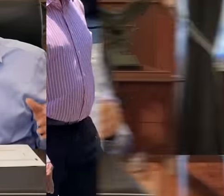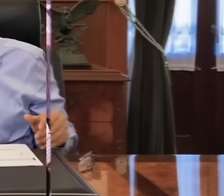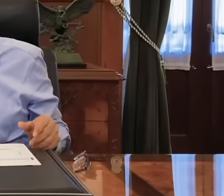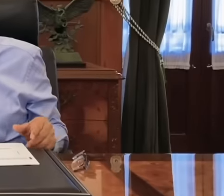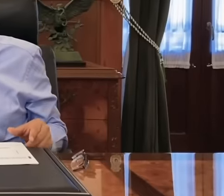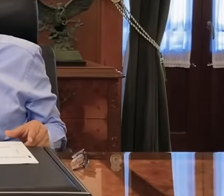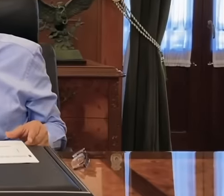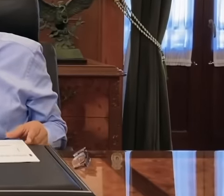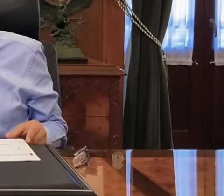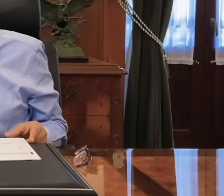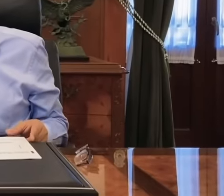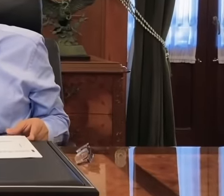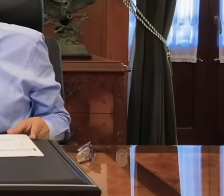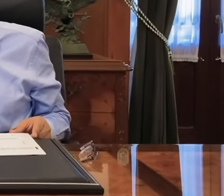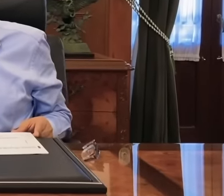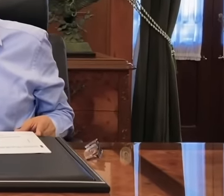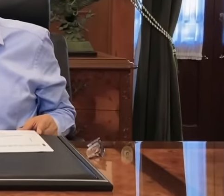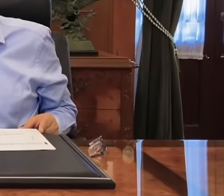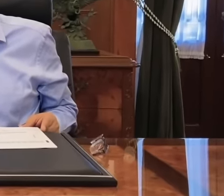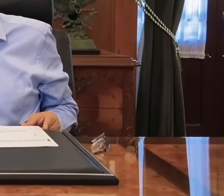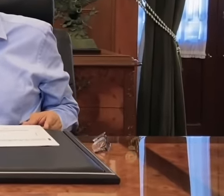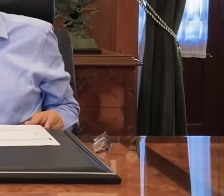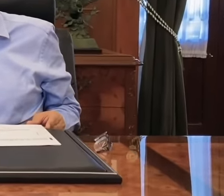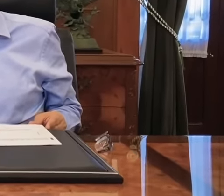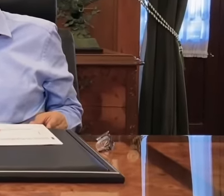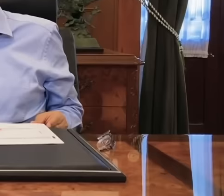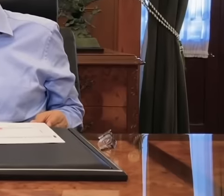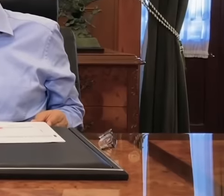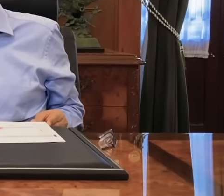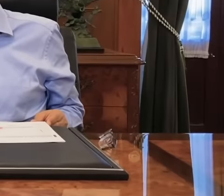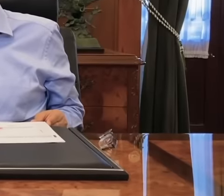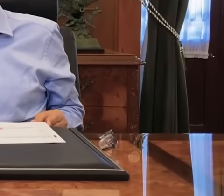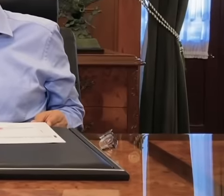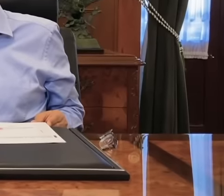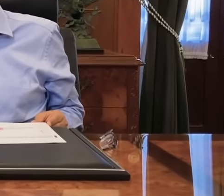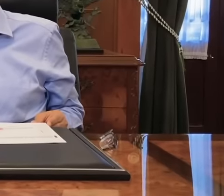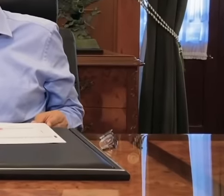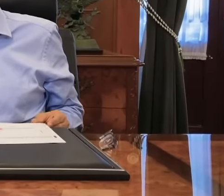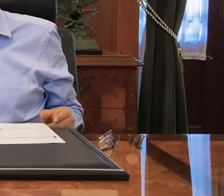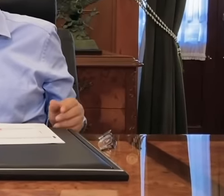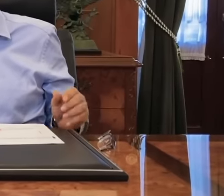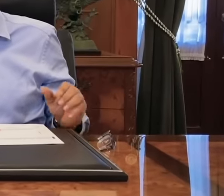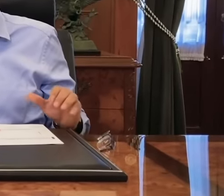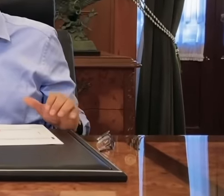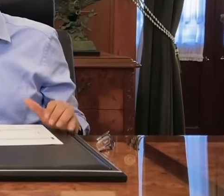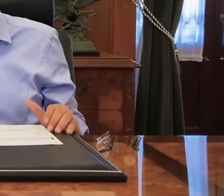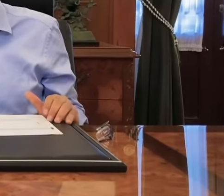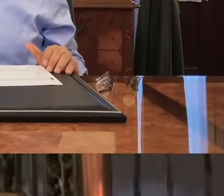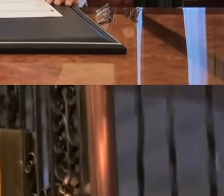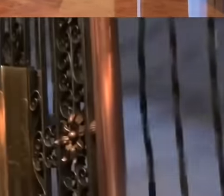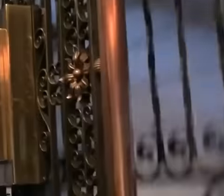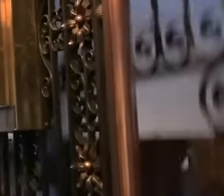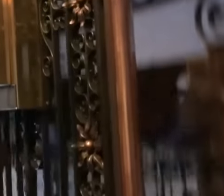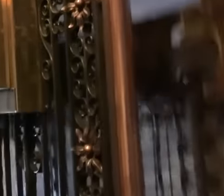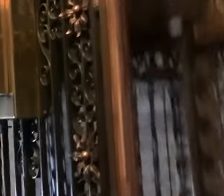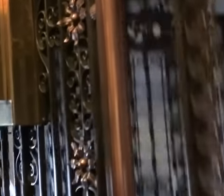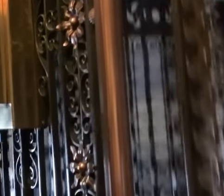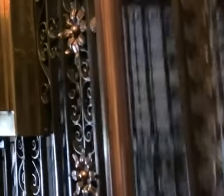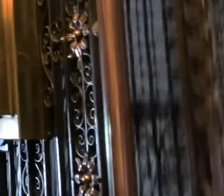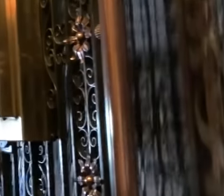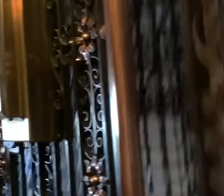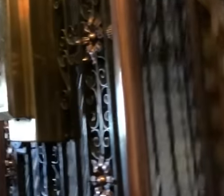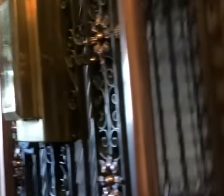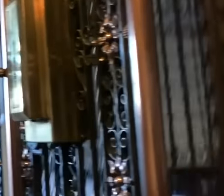lamentablemente no le alcanzaría el tiempo para iniciarlos y culminarlos, ya que le falta pocos meses para dejar